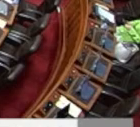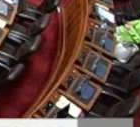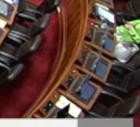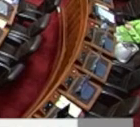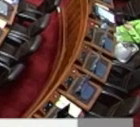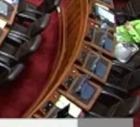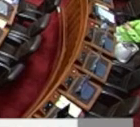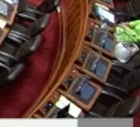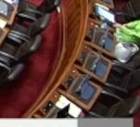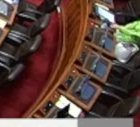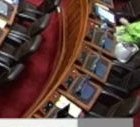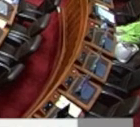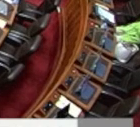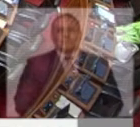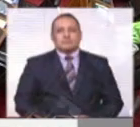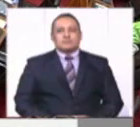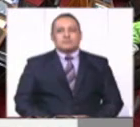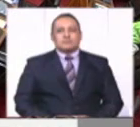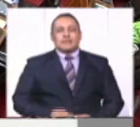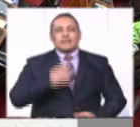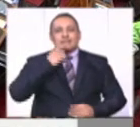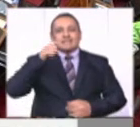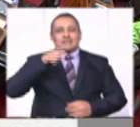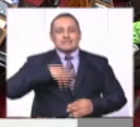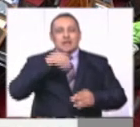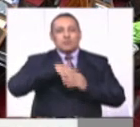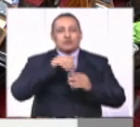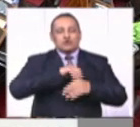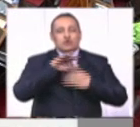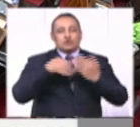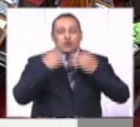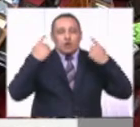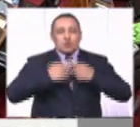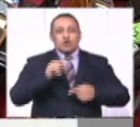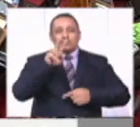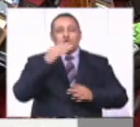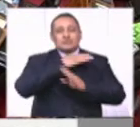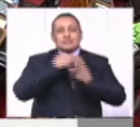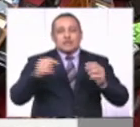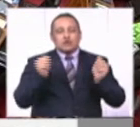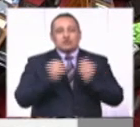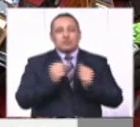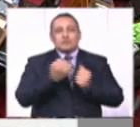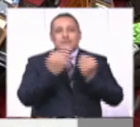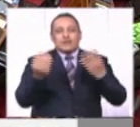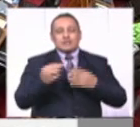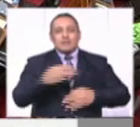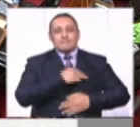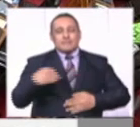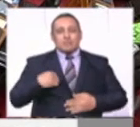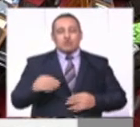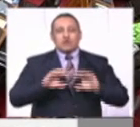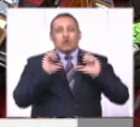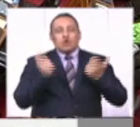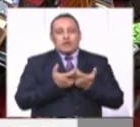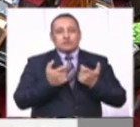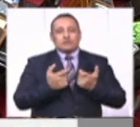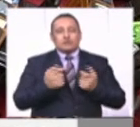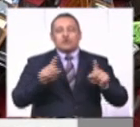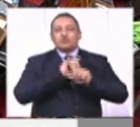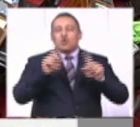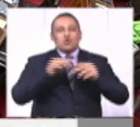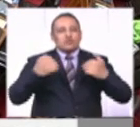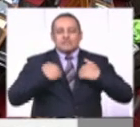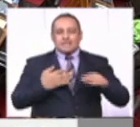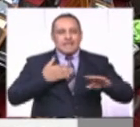del Congreso se requiere la votación favorable de los dos tercios del número de miembros del Congreso sin la